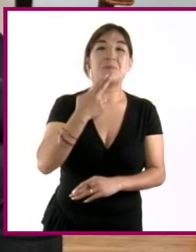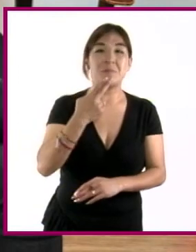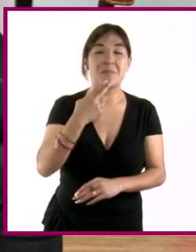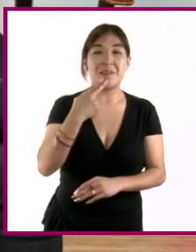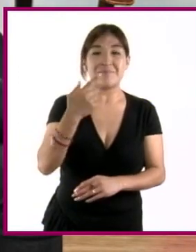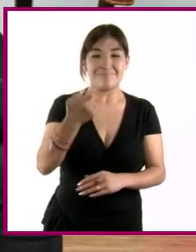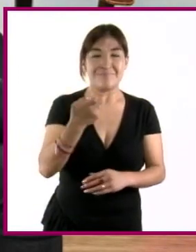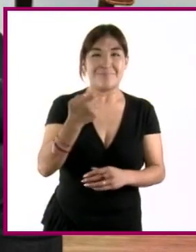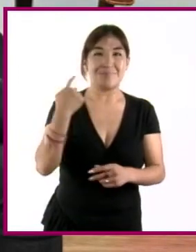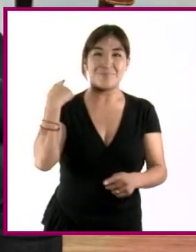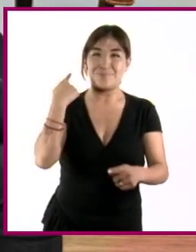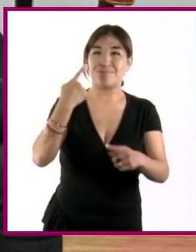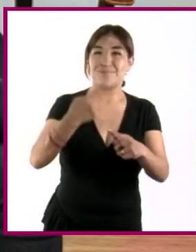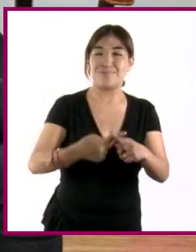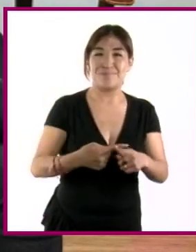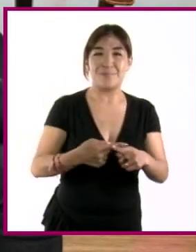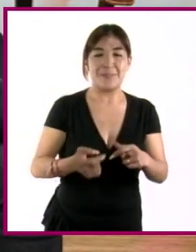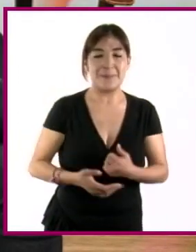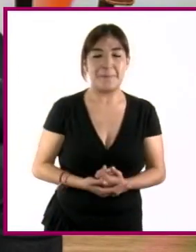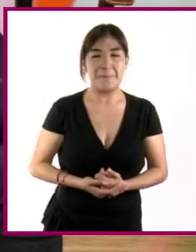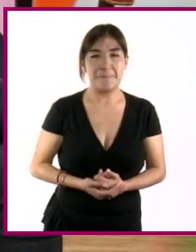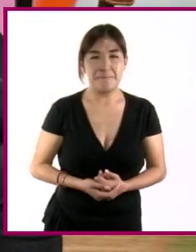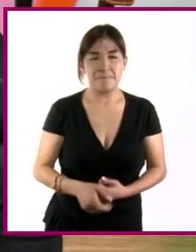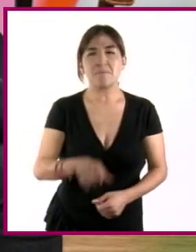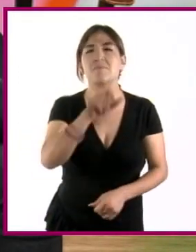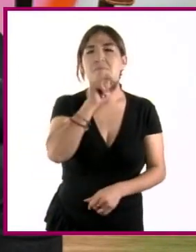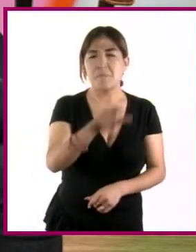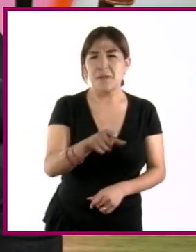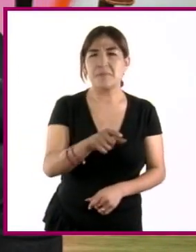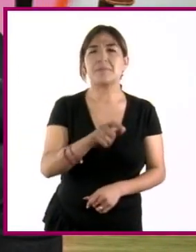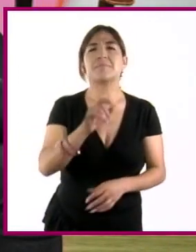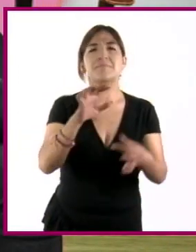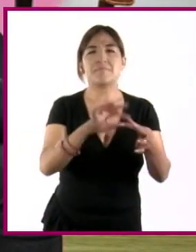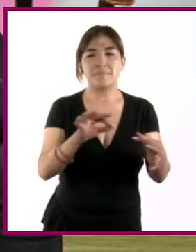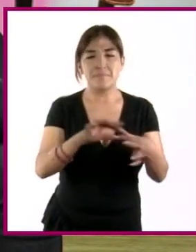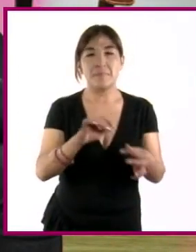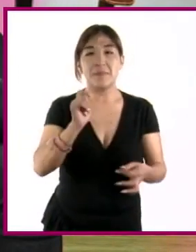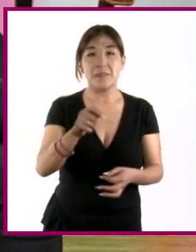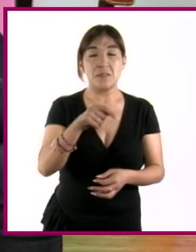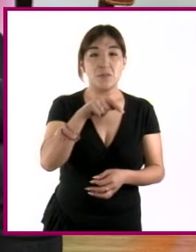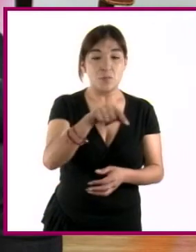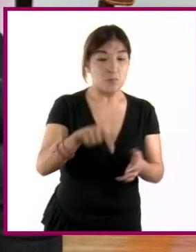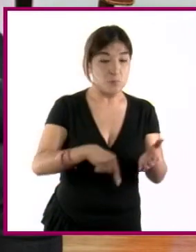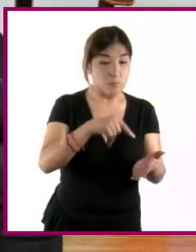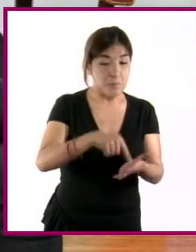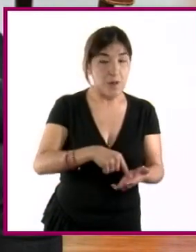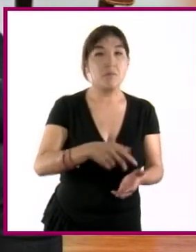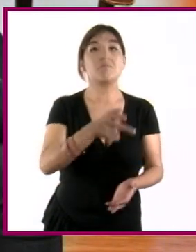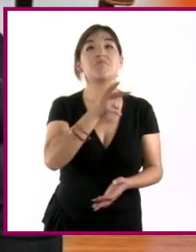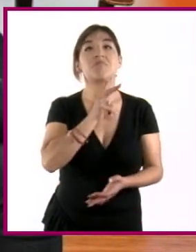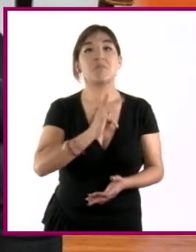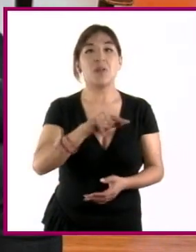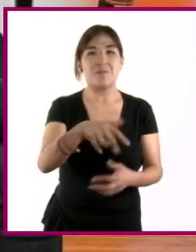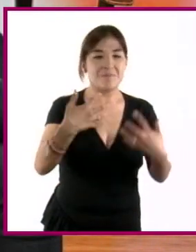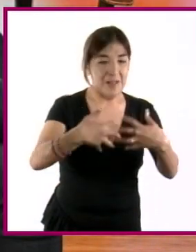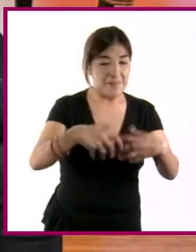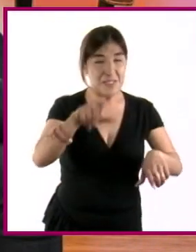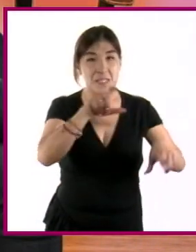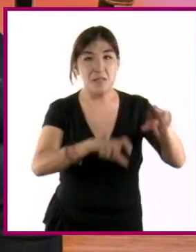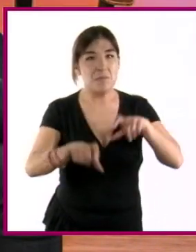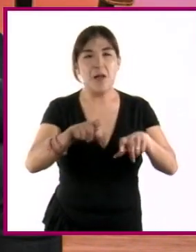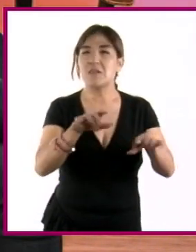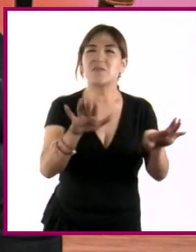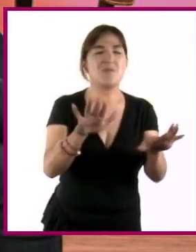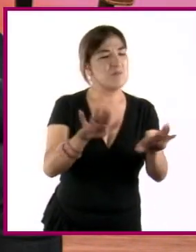últimos años. Nos dice, entre otras cosas, que los petroquímicos han sustituido parcial o totalmente a